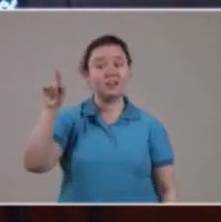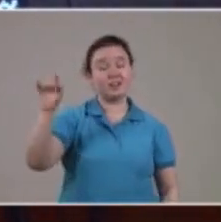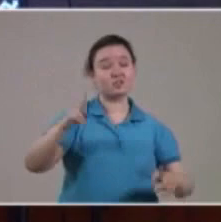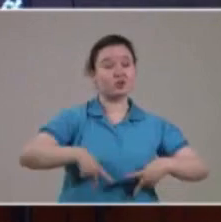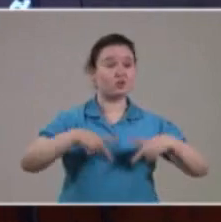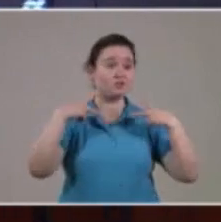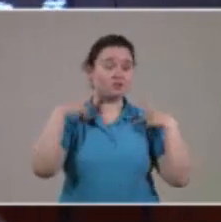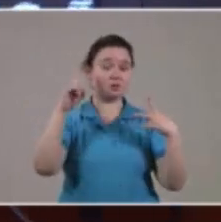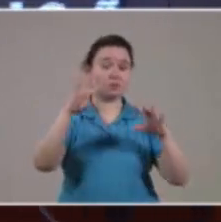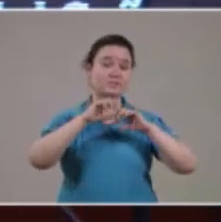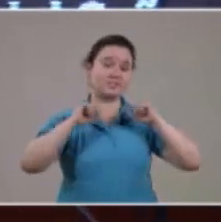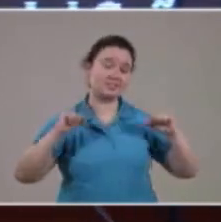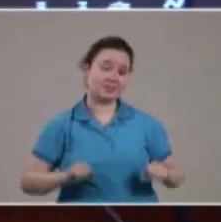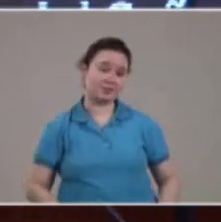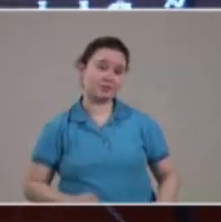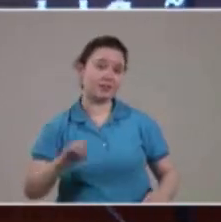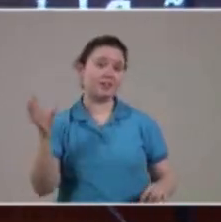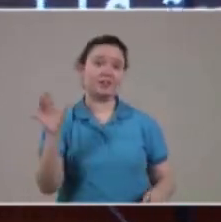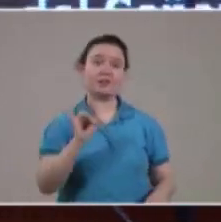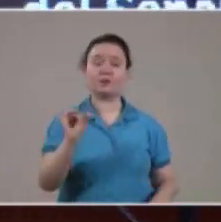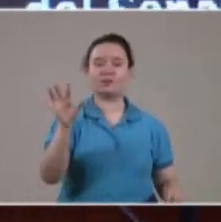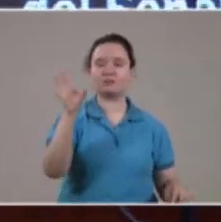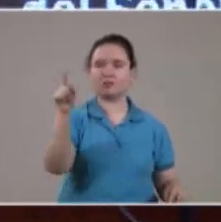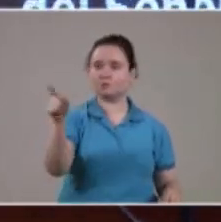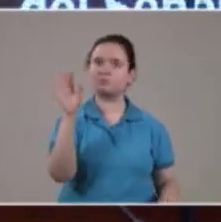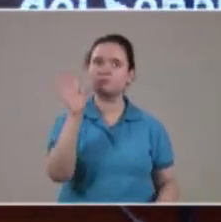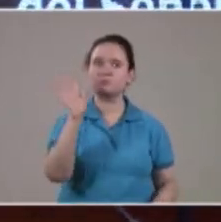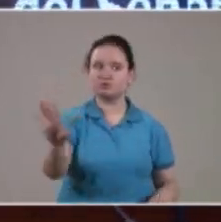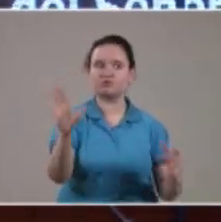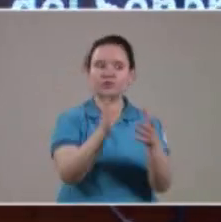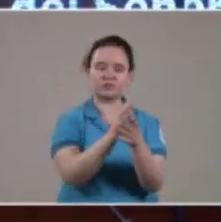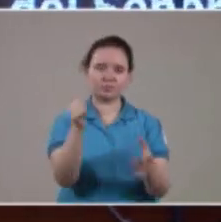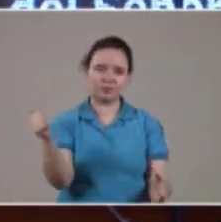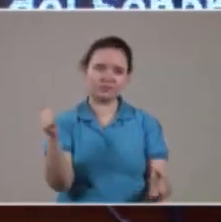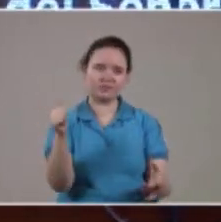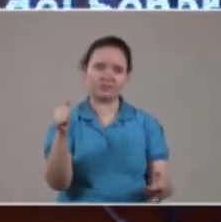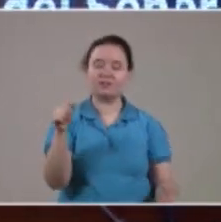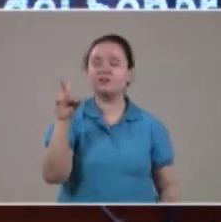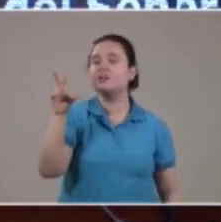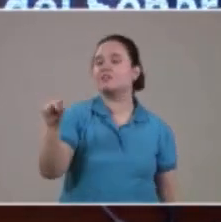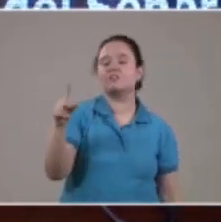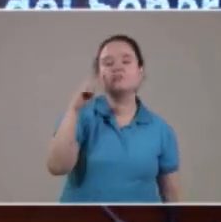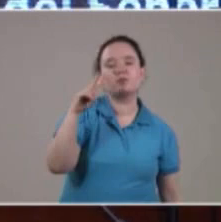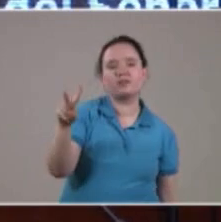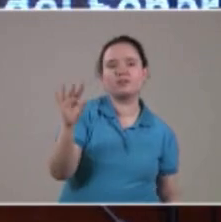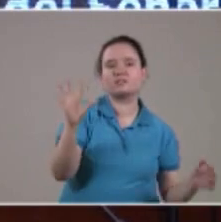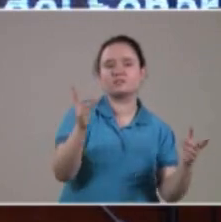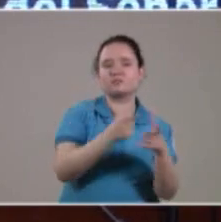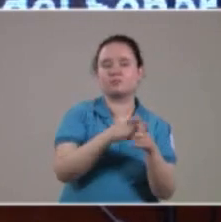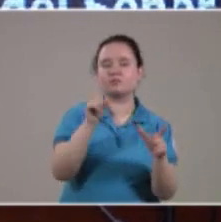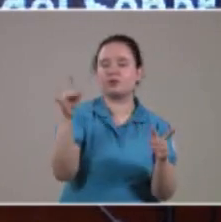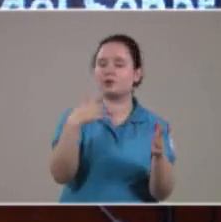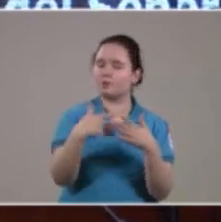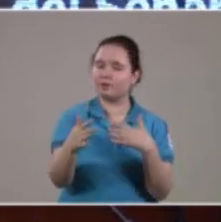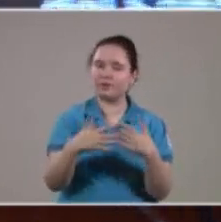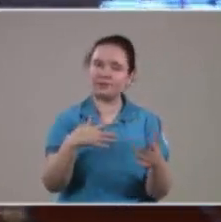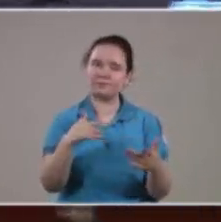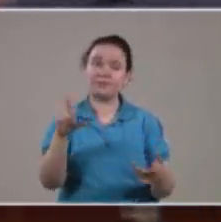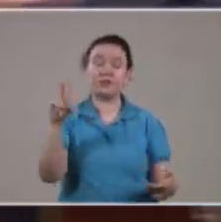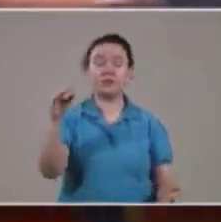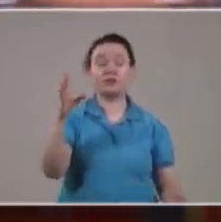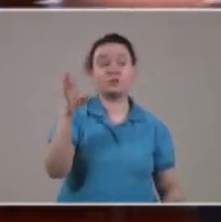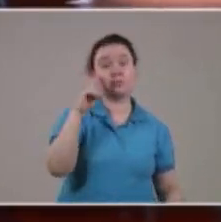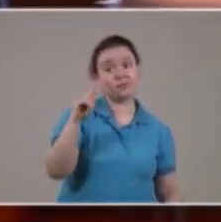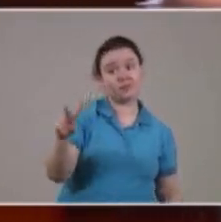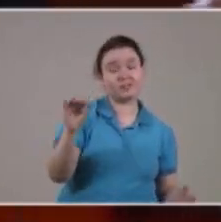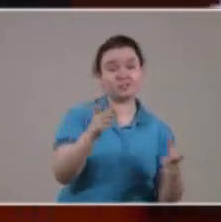sumo sacerdote, que la misma mujer le dijo: no me tomes por una mujer indigna, no me tomes